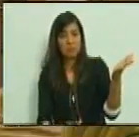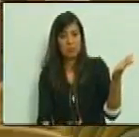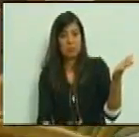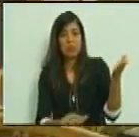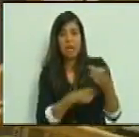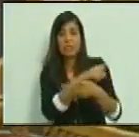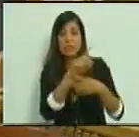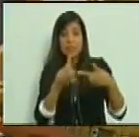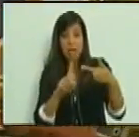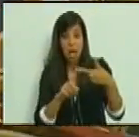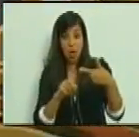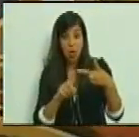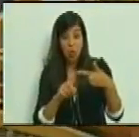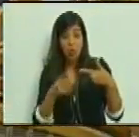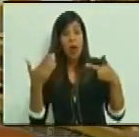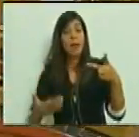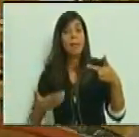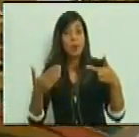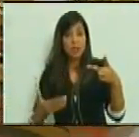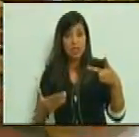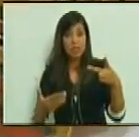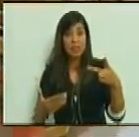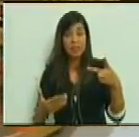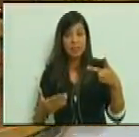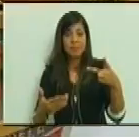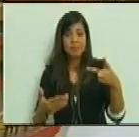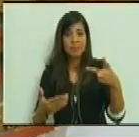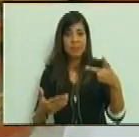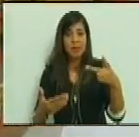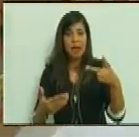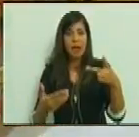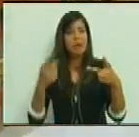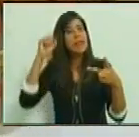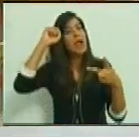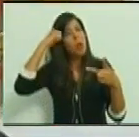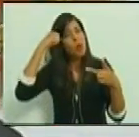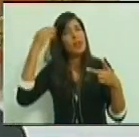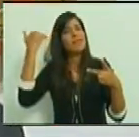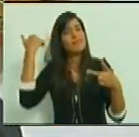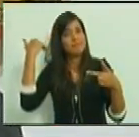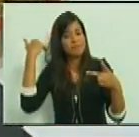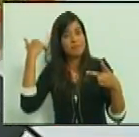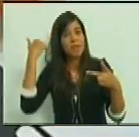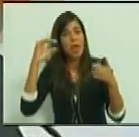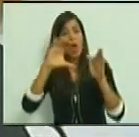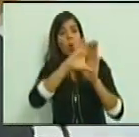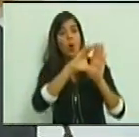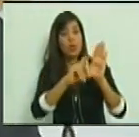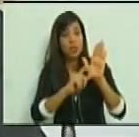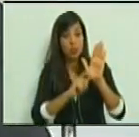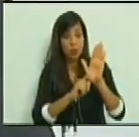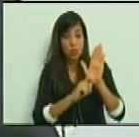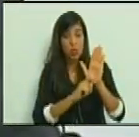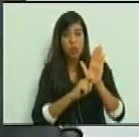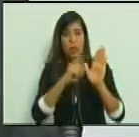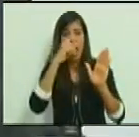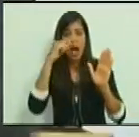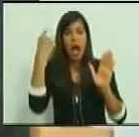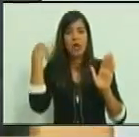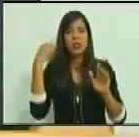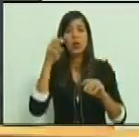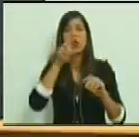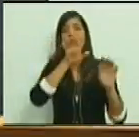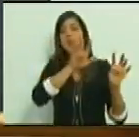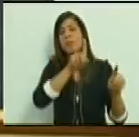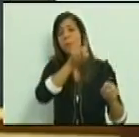segundo elemento que nos trae como referencia el contenido de la Constitución del año